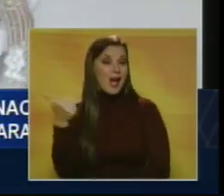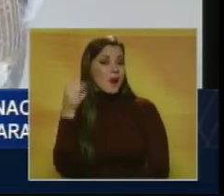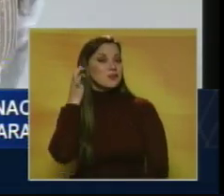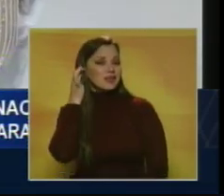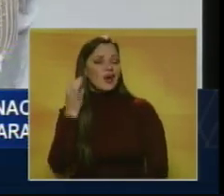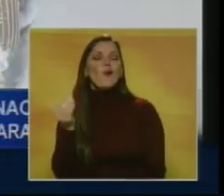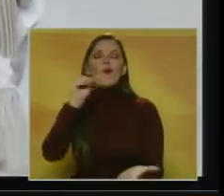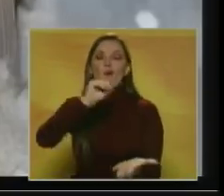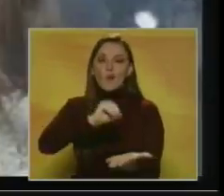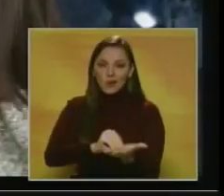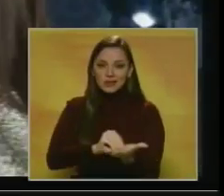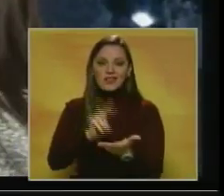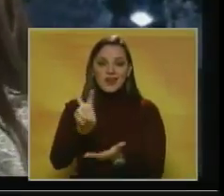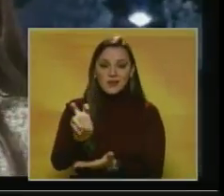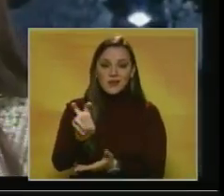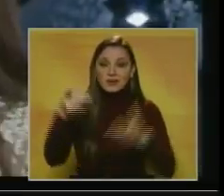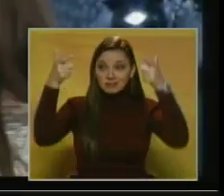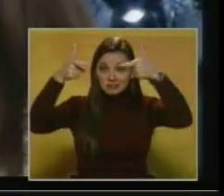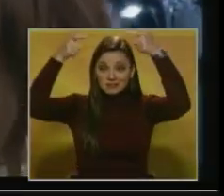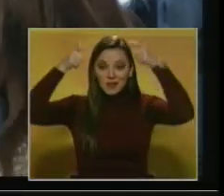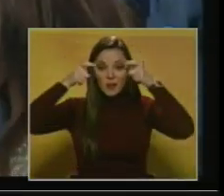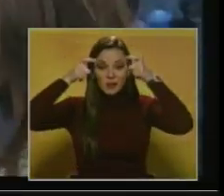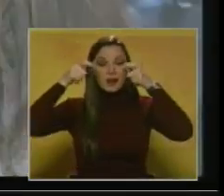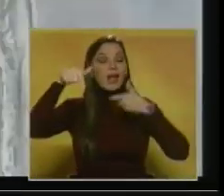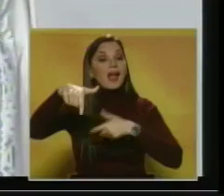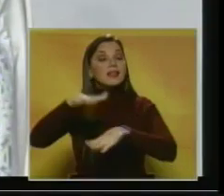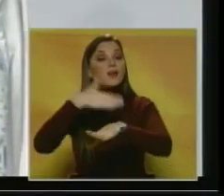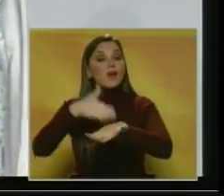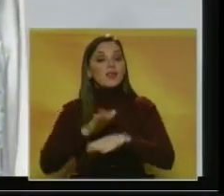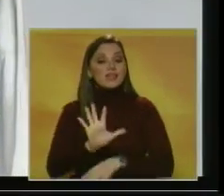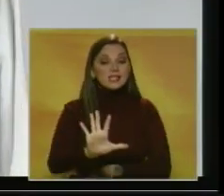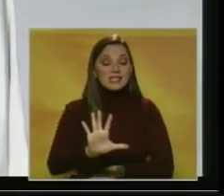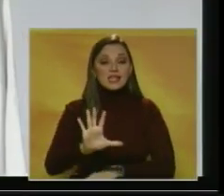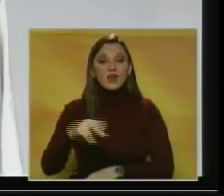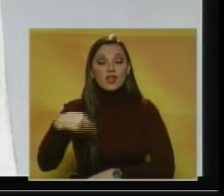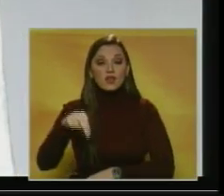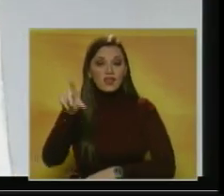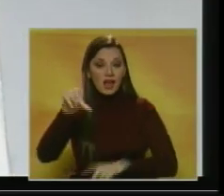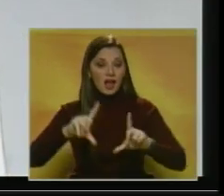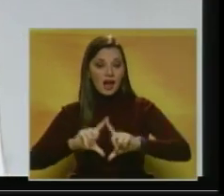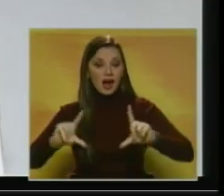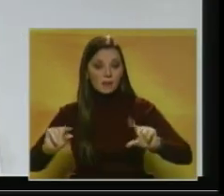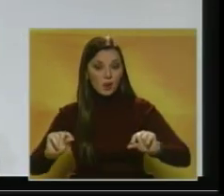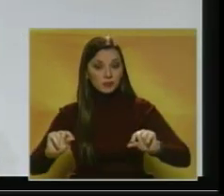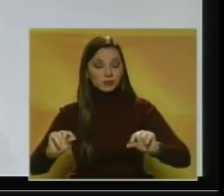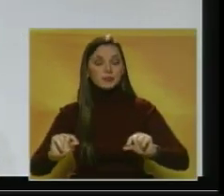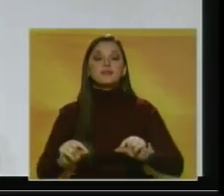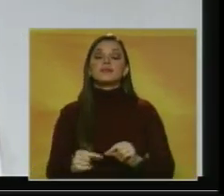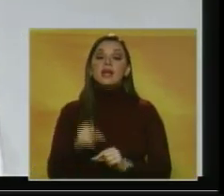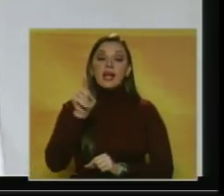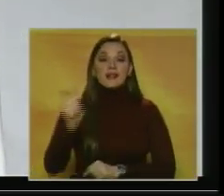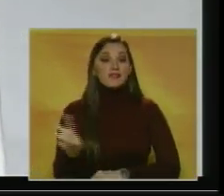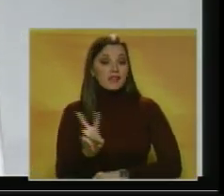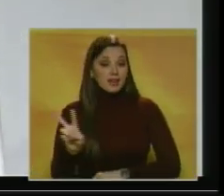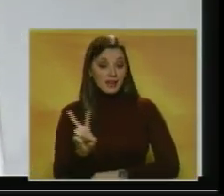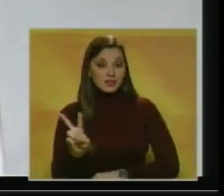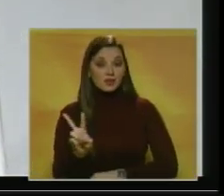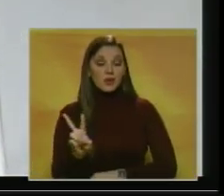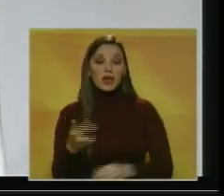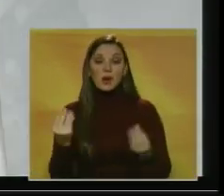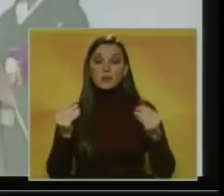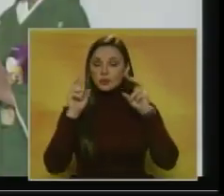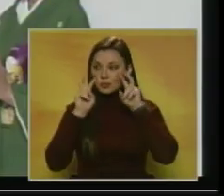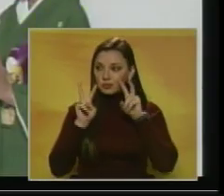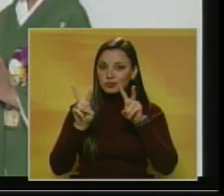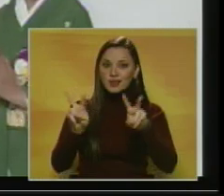una nueva corona internacional. Este jueves 5 de noviembre en Japón. Una vez más, Venezuela conquistó las miradas de